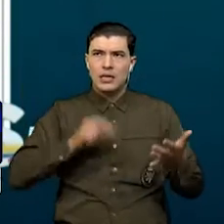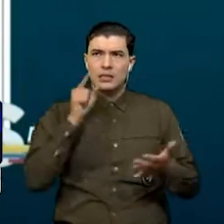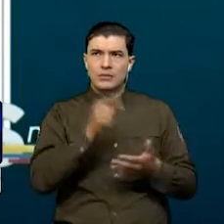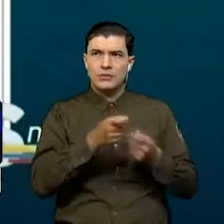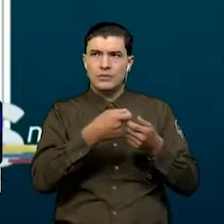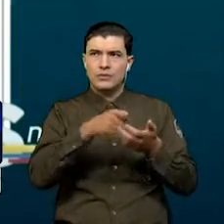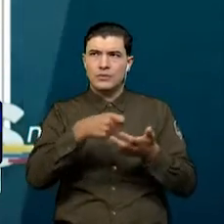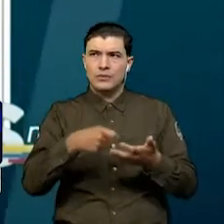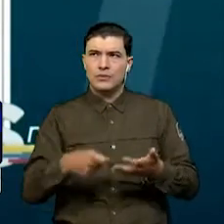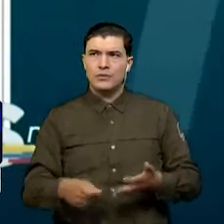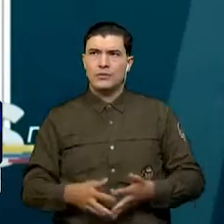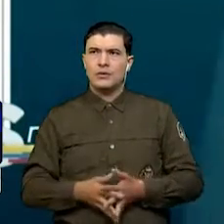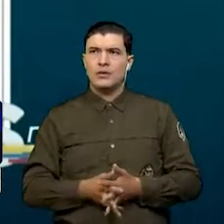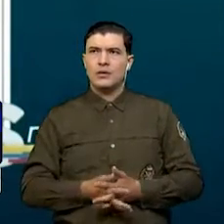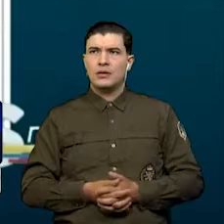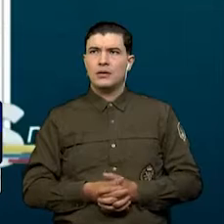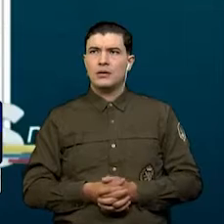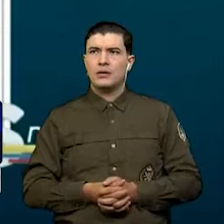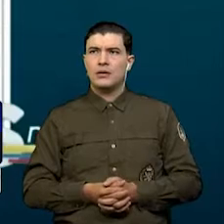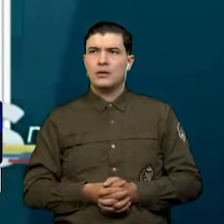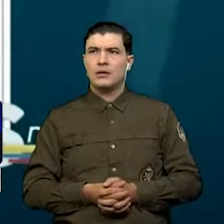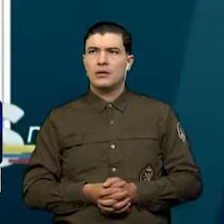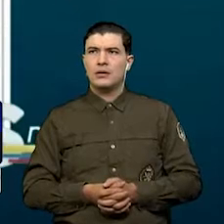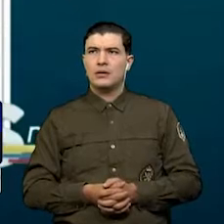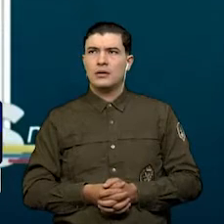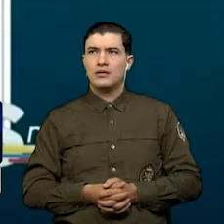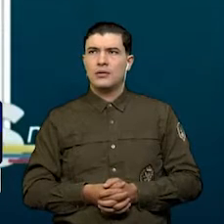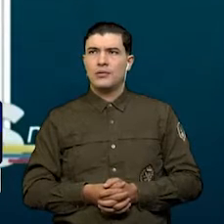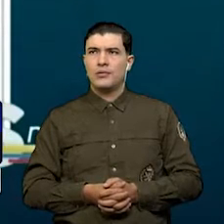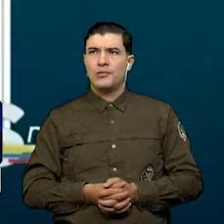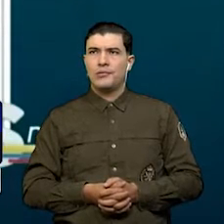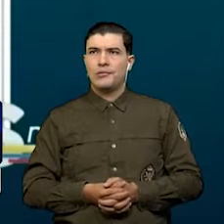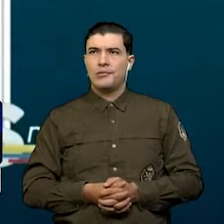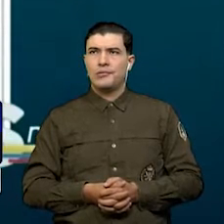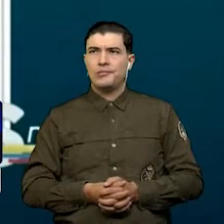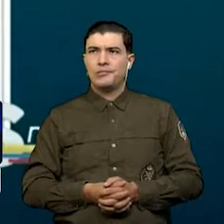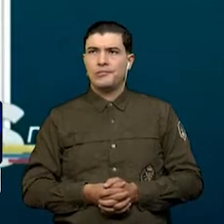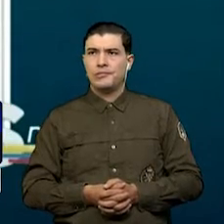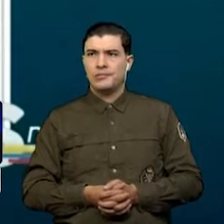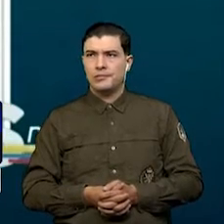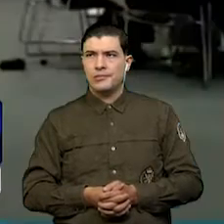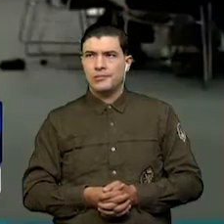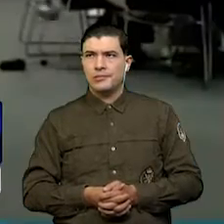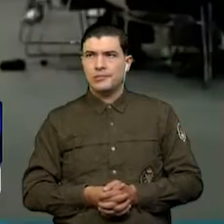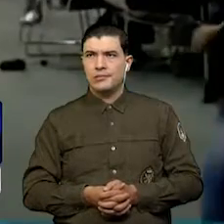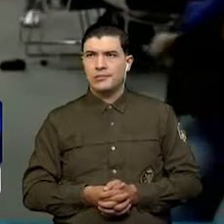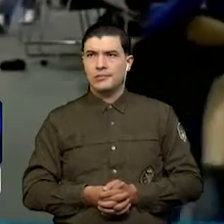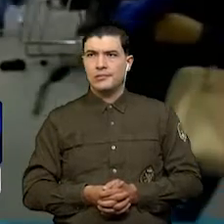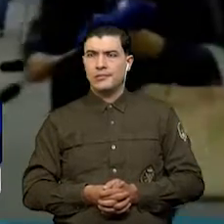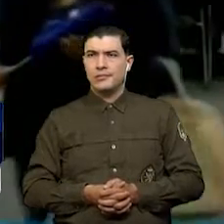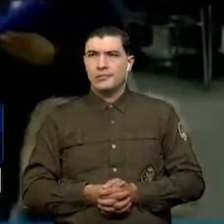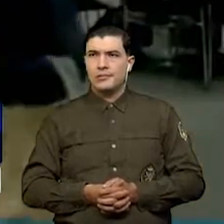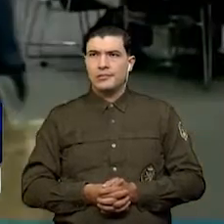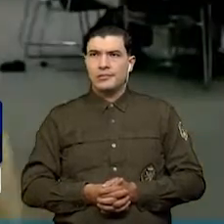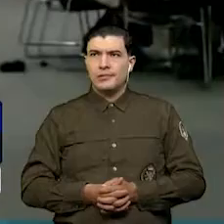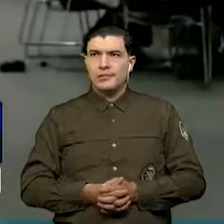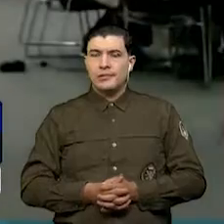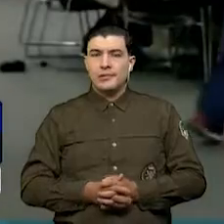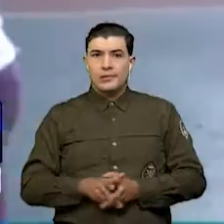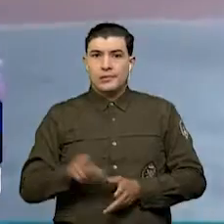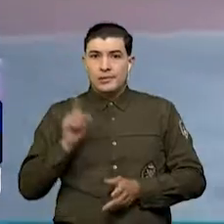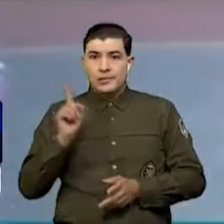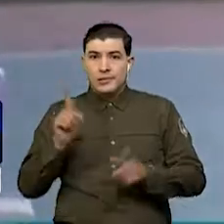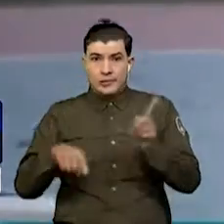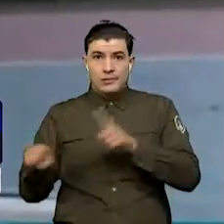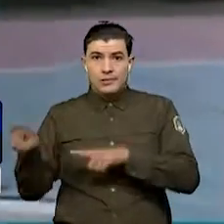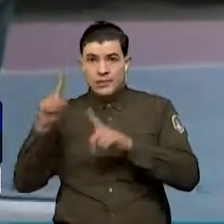que recogieron los datos de los electores y su intención de voto en las consultas interpartidistas que se realizaron el pasado 11 de marzo, pues